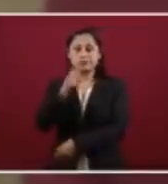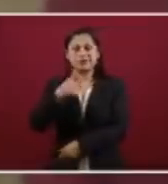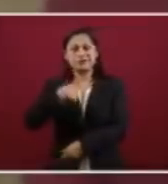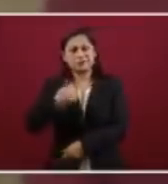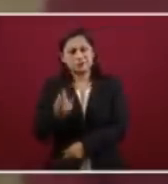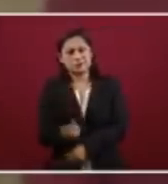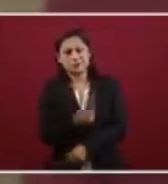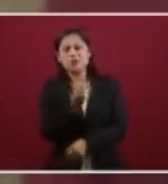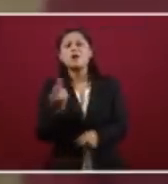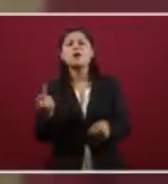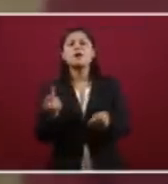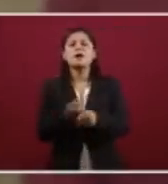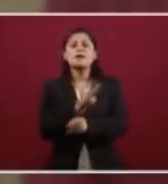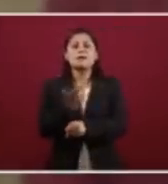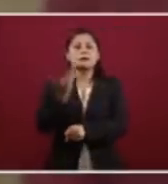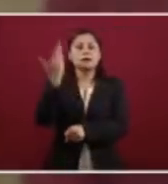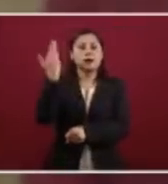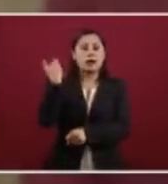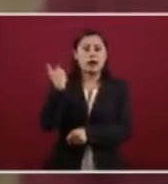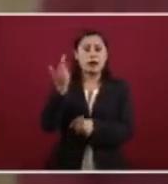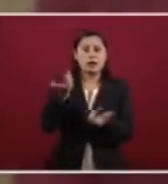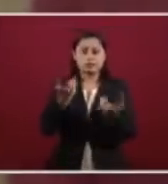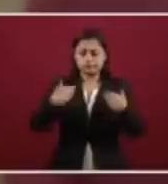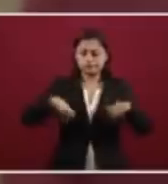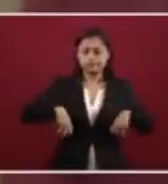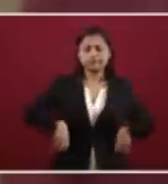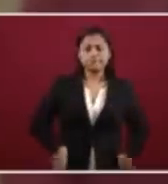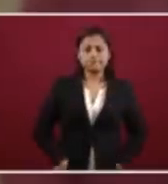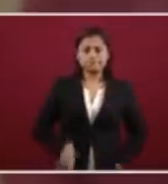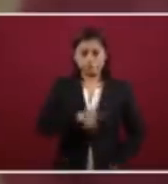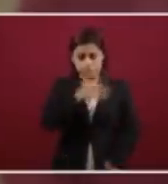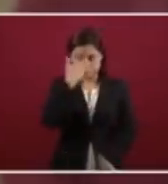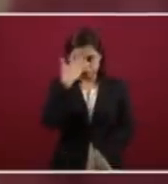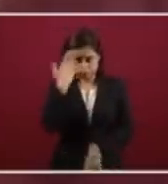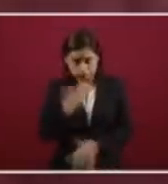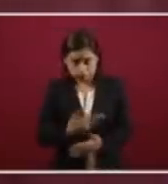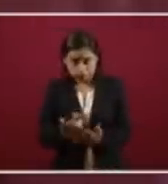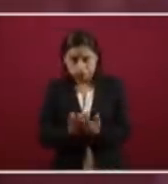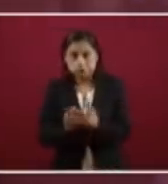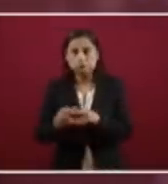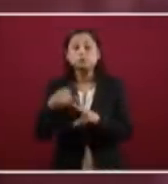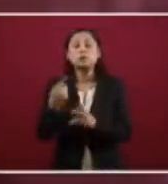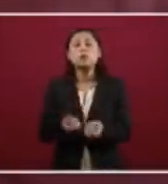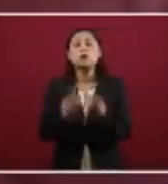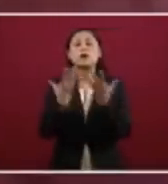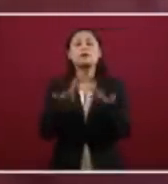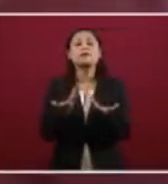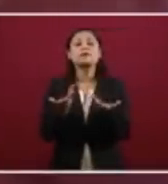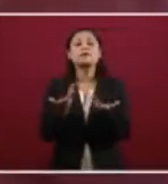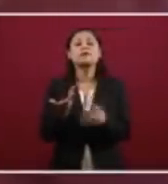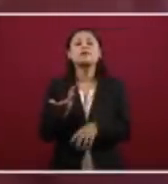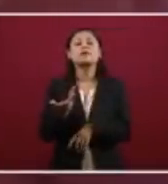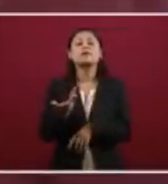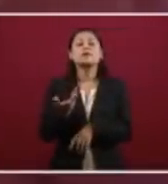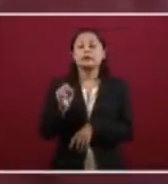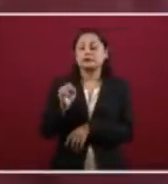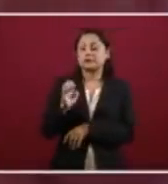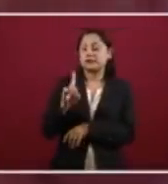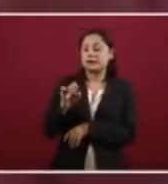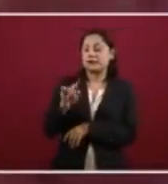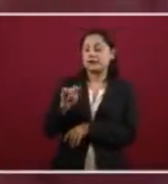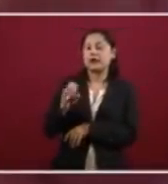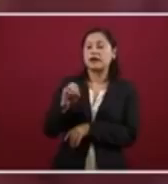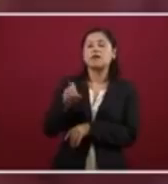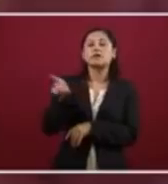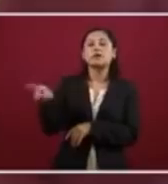del desvío de recursos que hubo y qué tanto han encontrado en la SEDATU, en la gestión de Rosario